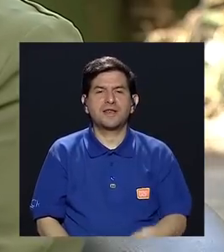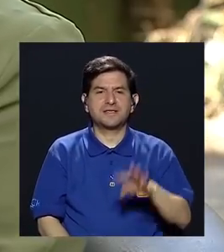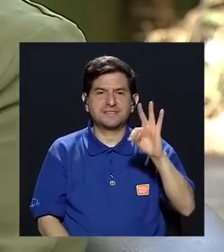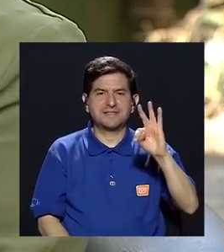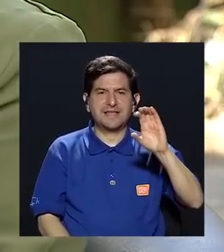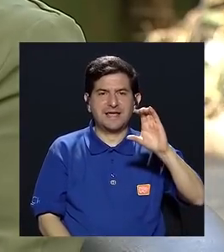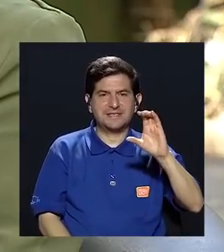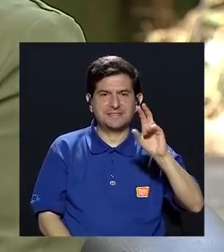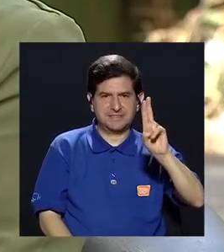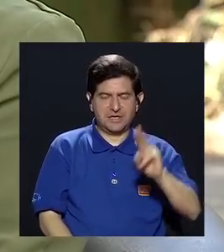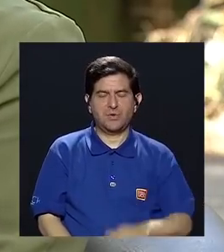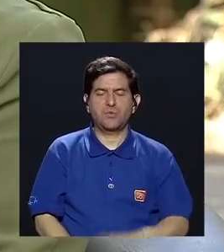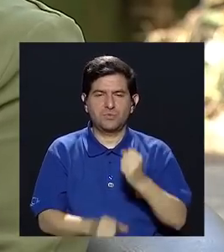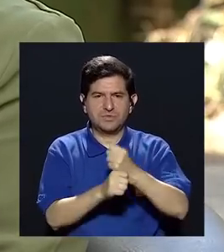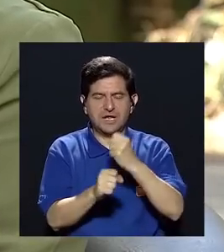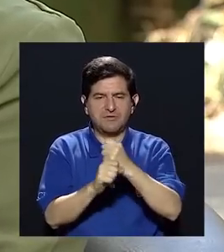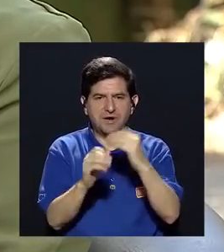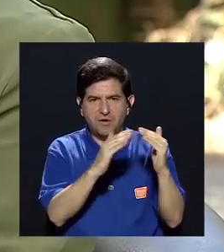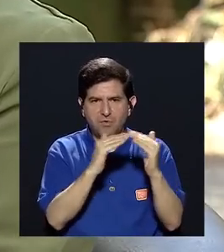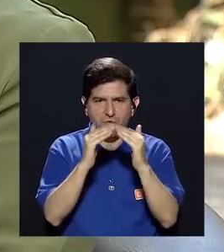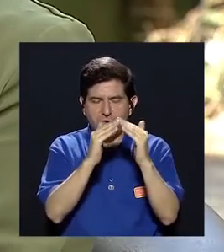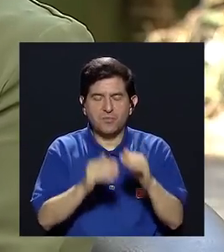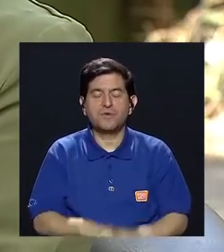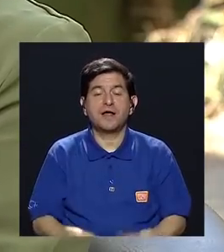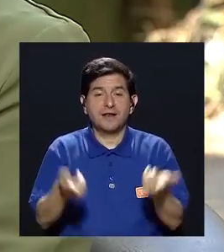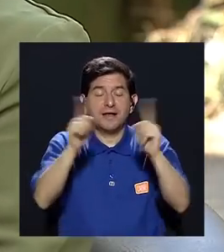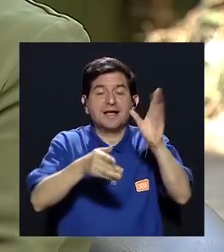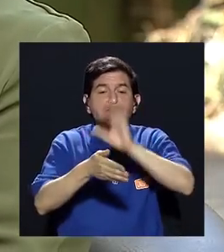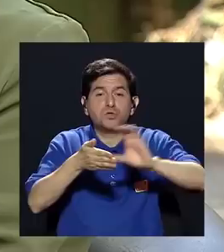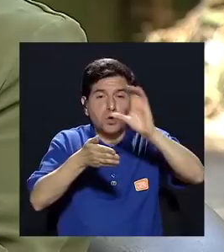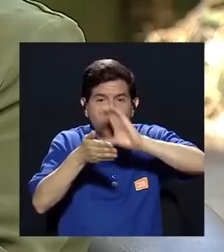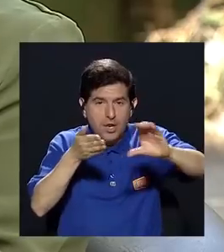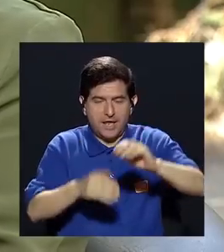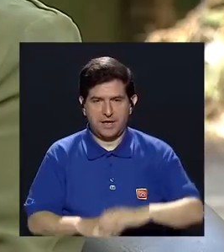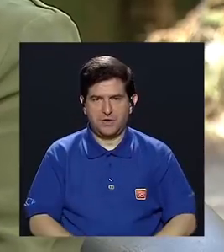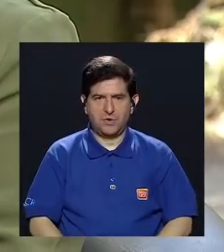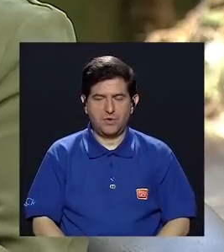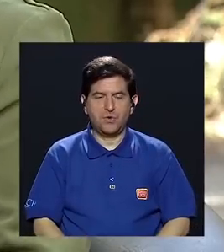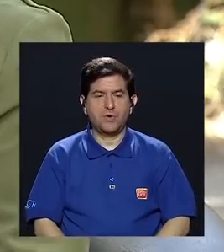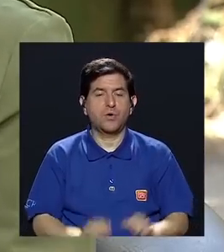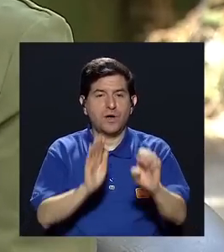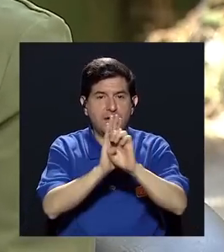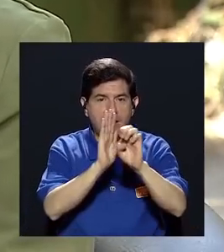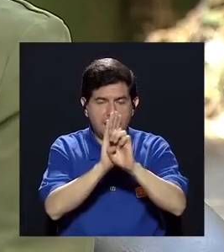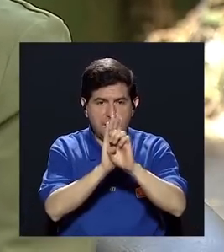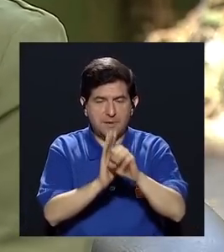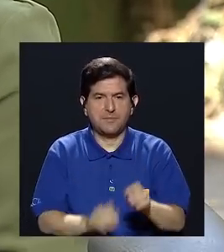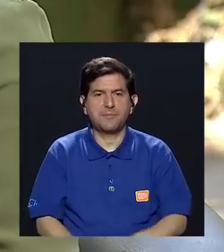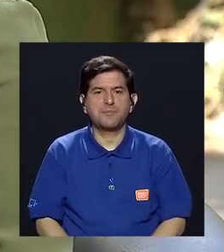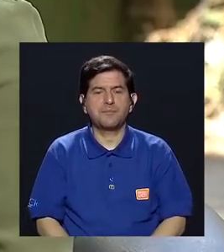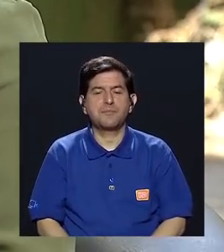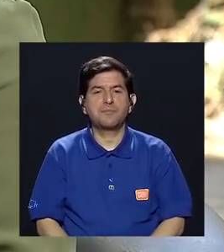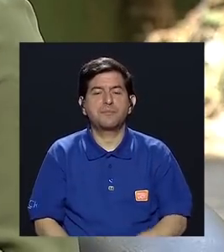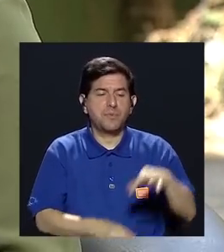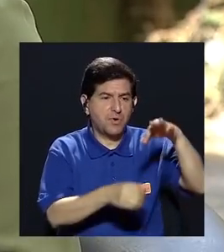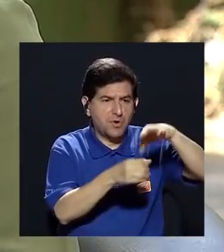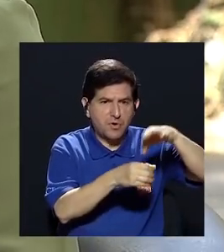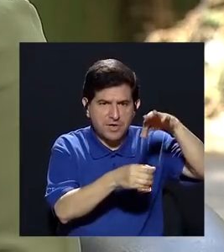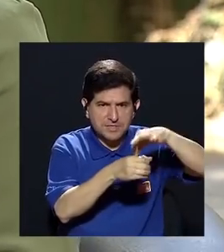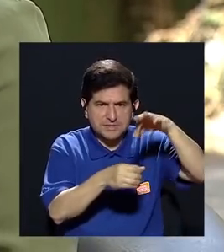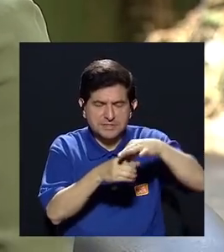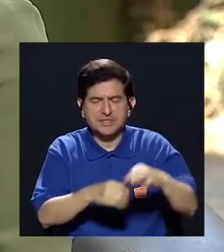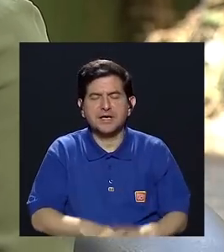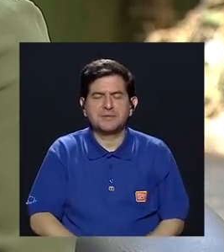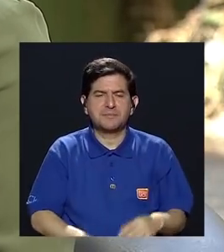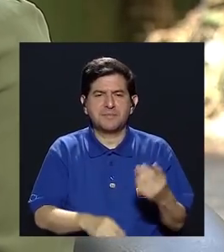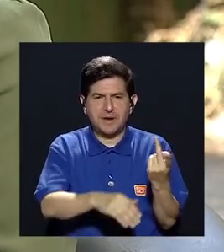trabajo comunal del colegio, que nos ayudan en cosas como las huertas, o a